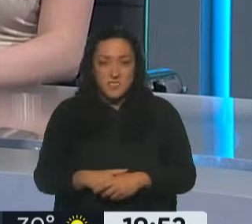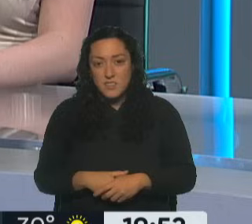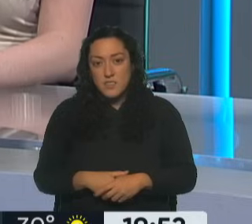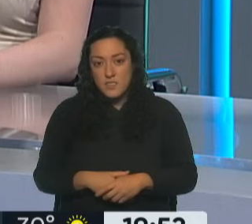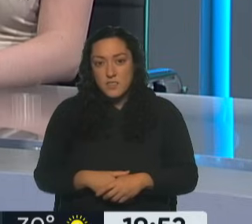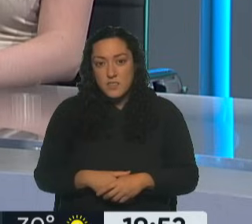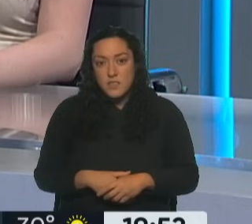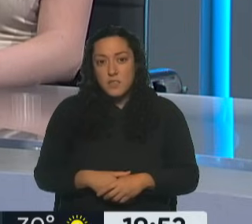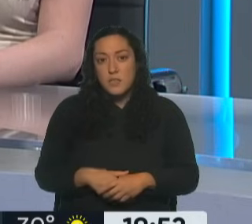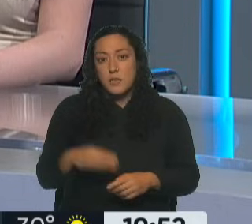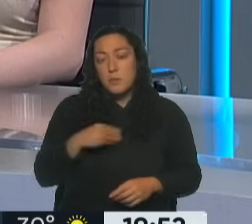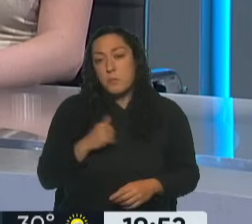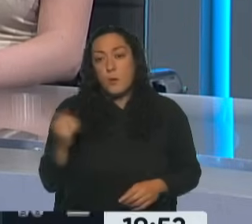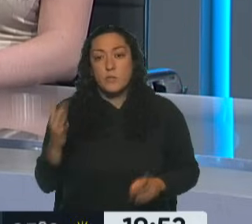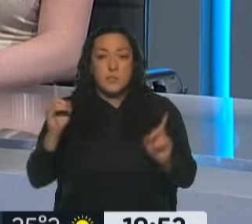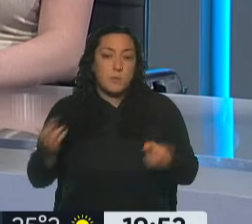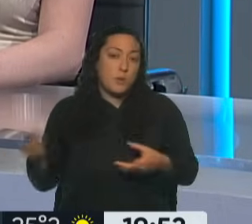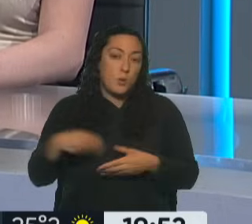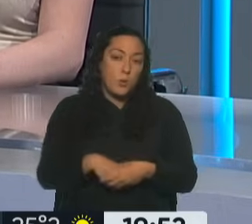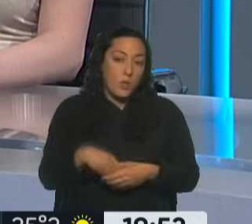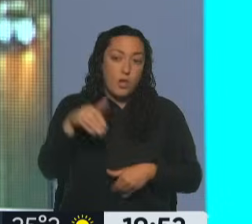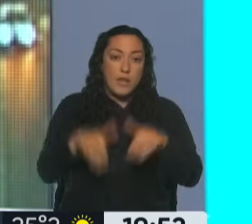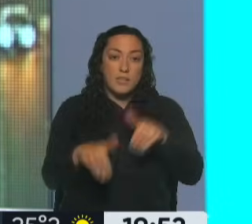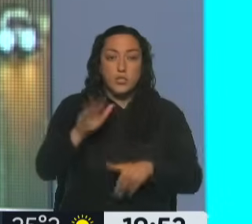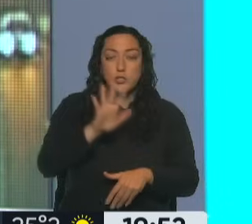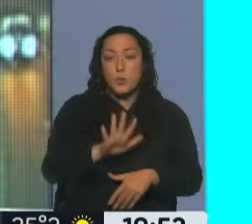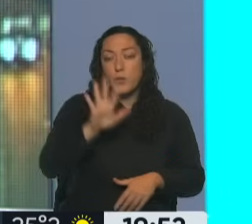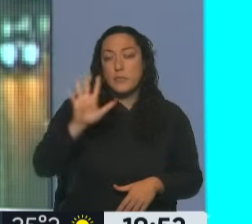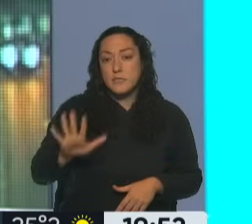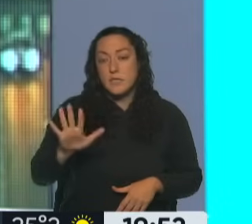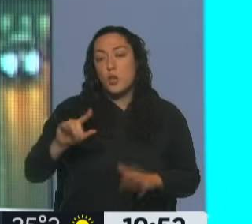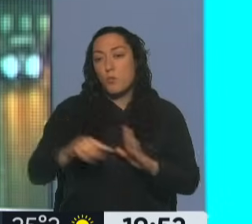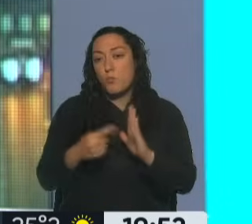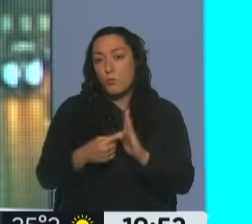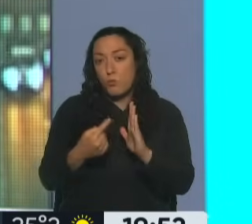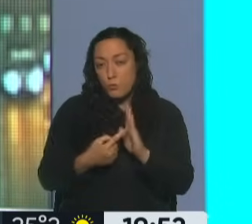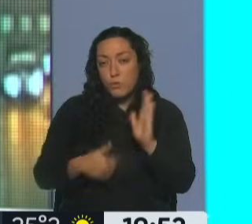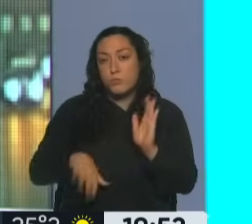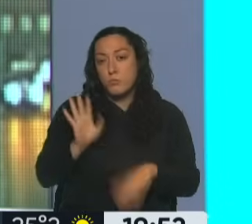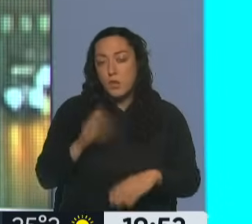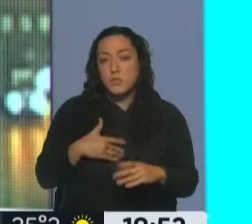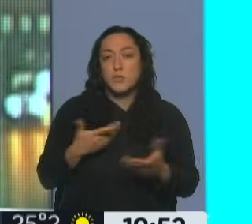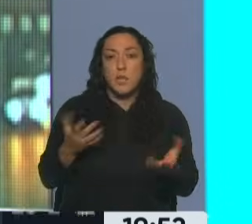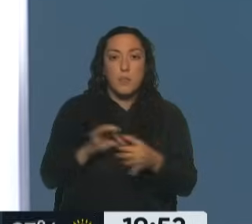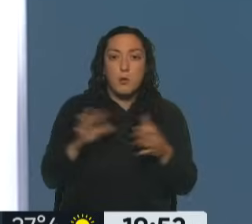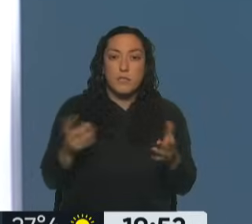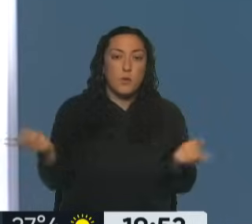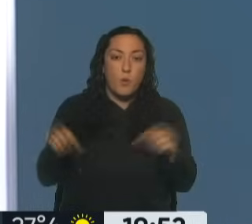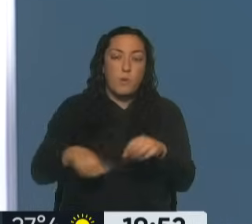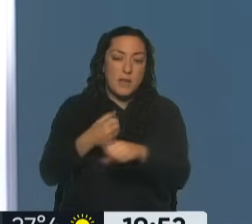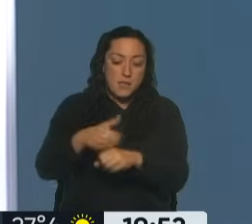la provincia de Buenos Aires. Digo, hay que reconocer que una elección con 55, más de 55 puntos no hemos visto desde el retorno de la democracia,